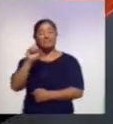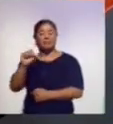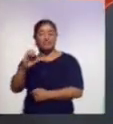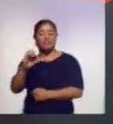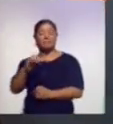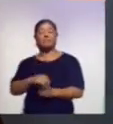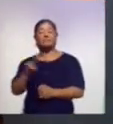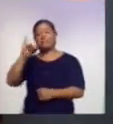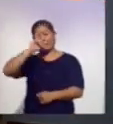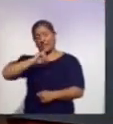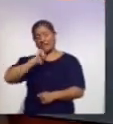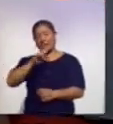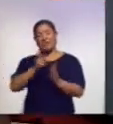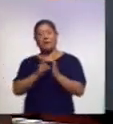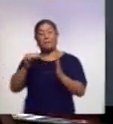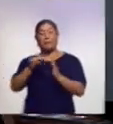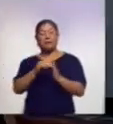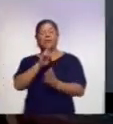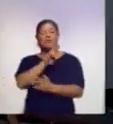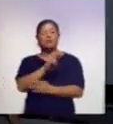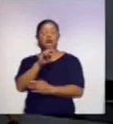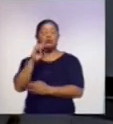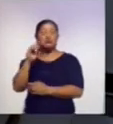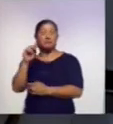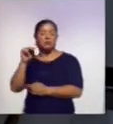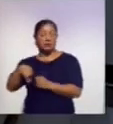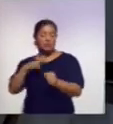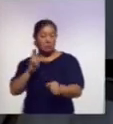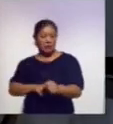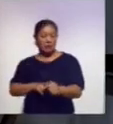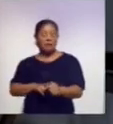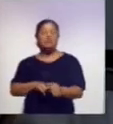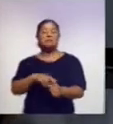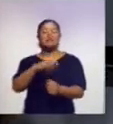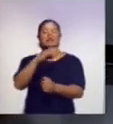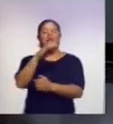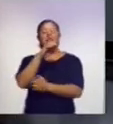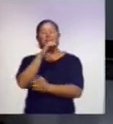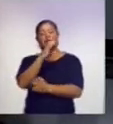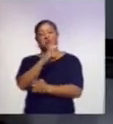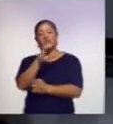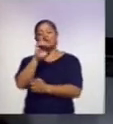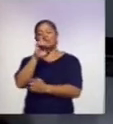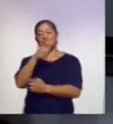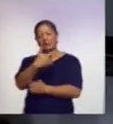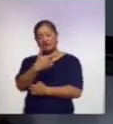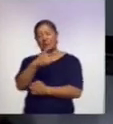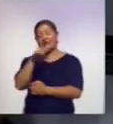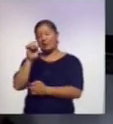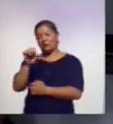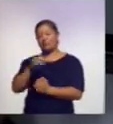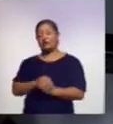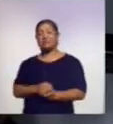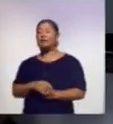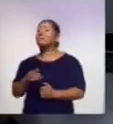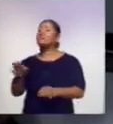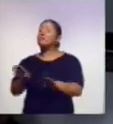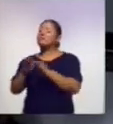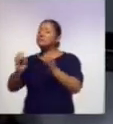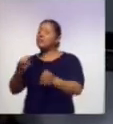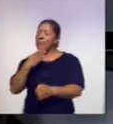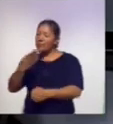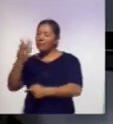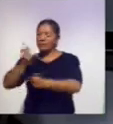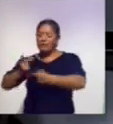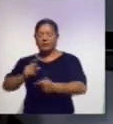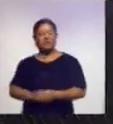de conservación y recursos naturales de la coordinación general de ecología salvador cómo está qué gusto saludarlos bienvenidos buenas tardes